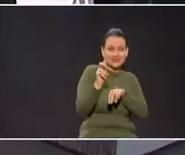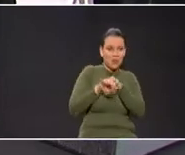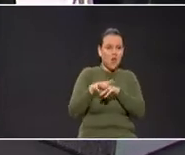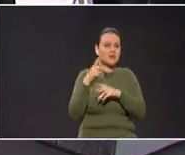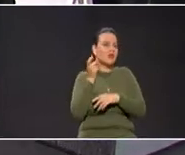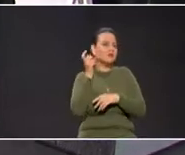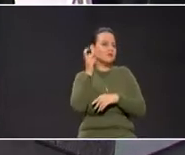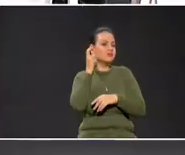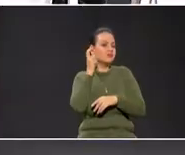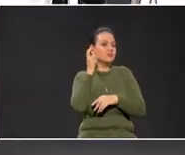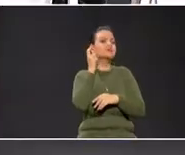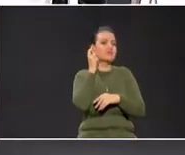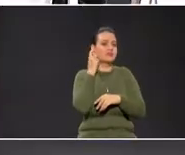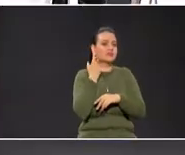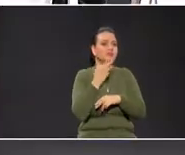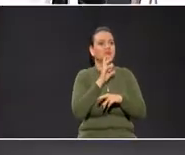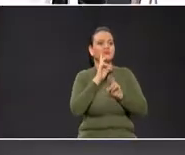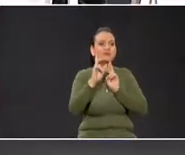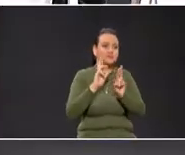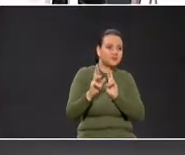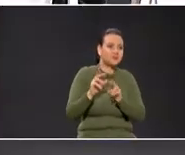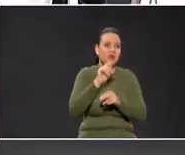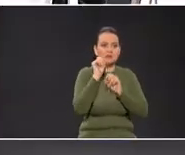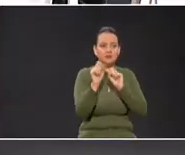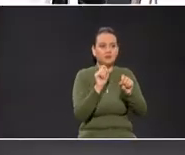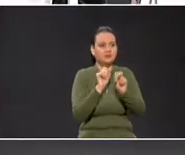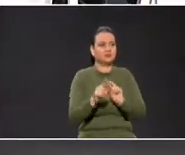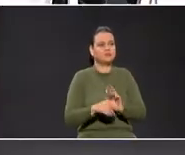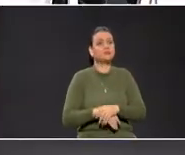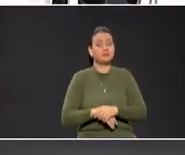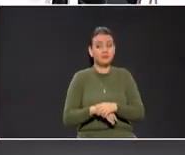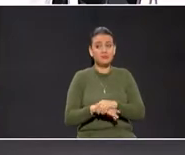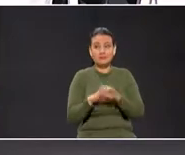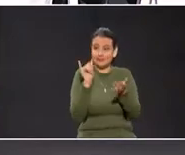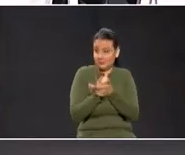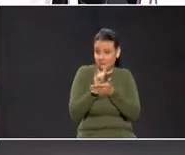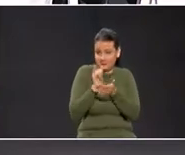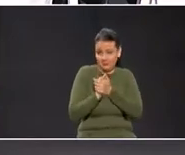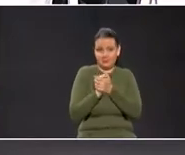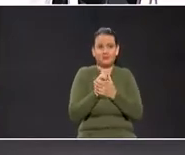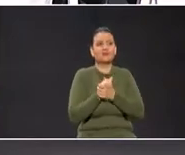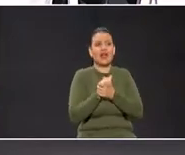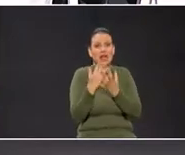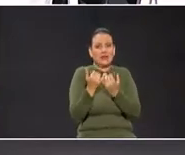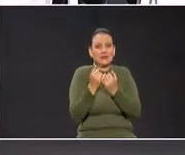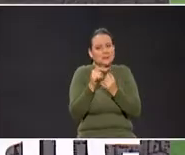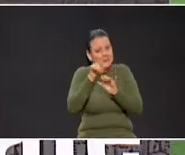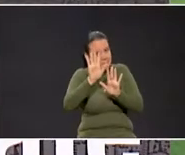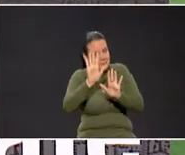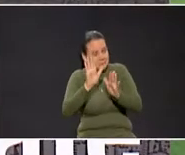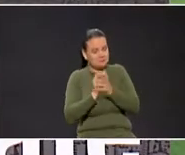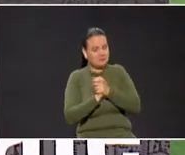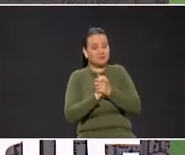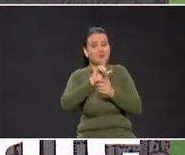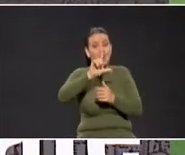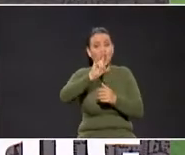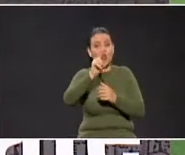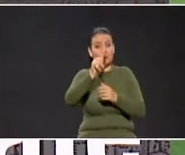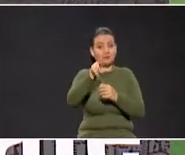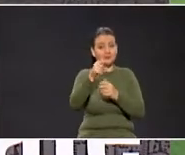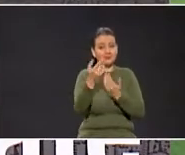perfectamente listo para poderle hacer la misma pregunta se la vamos a contar el candidato luis fernando muñoz